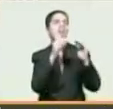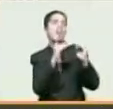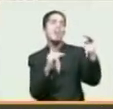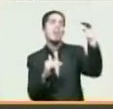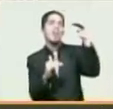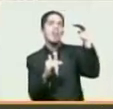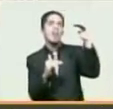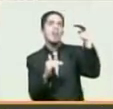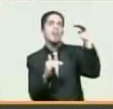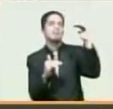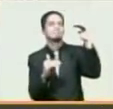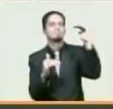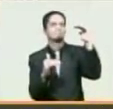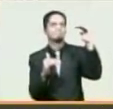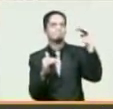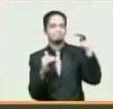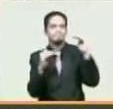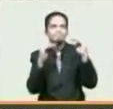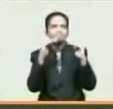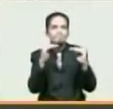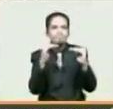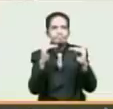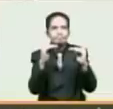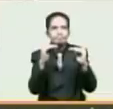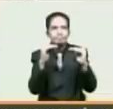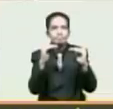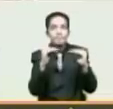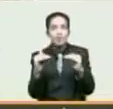acabe el de abajo y todos seamos exactamente iguales.